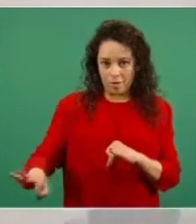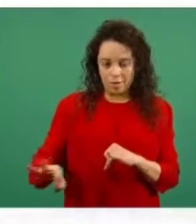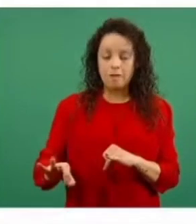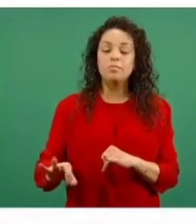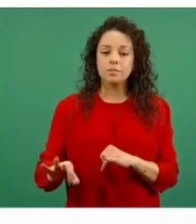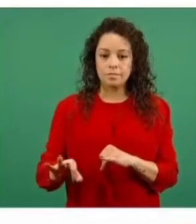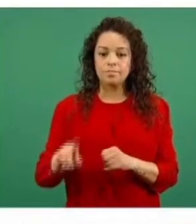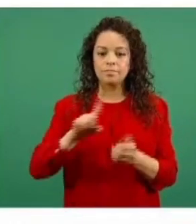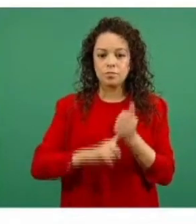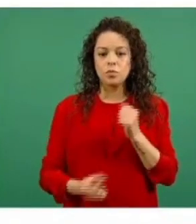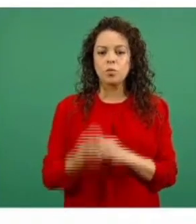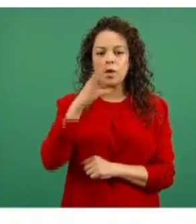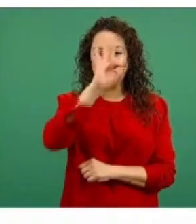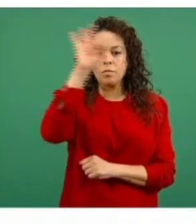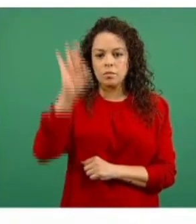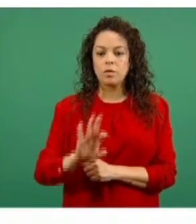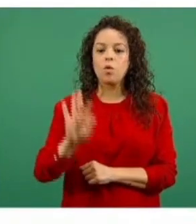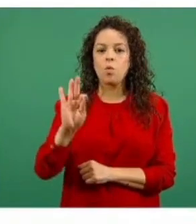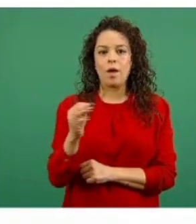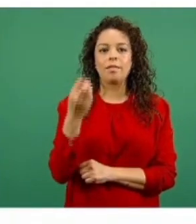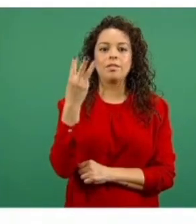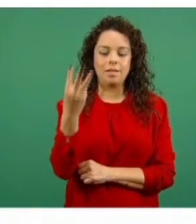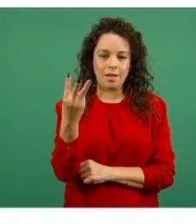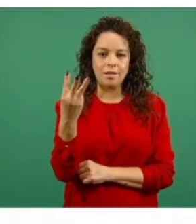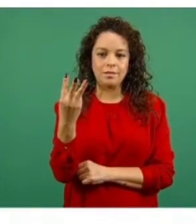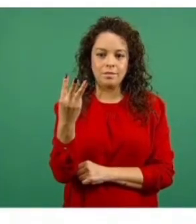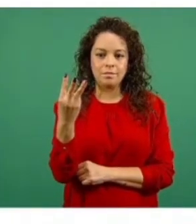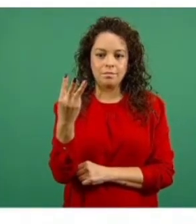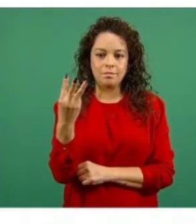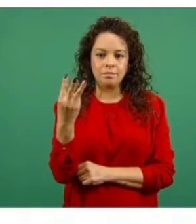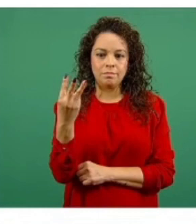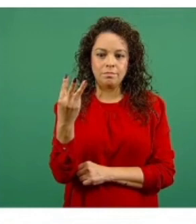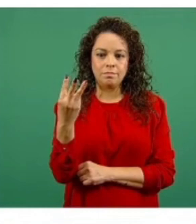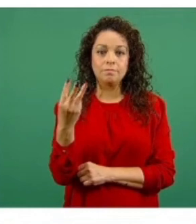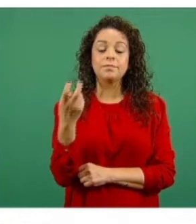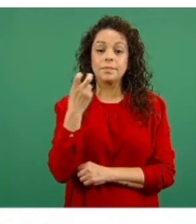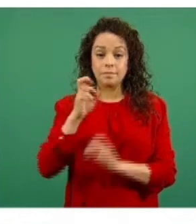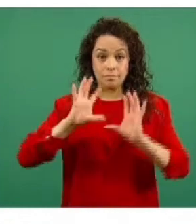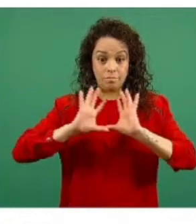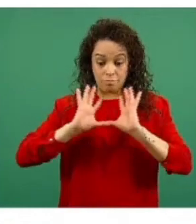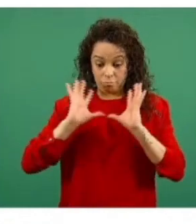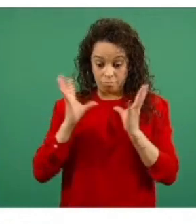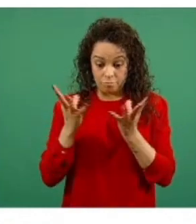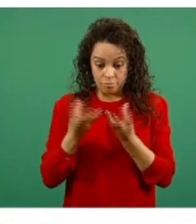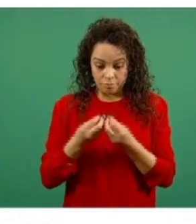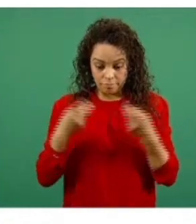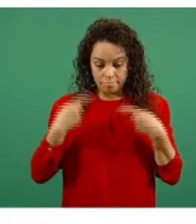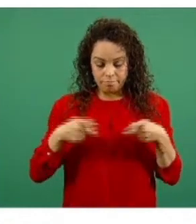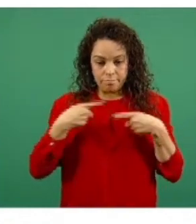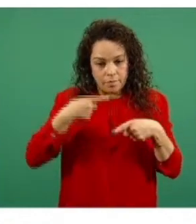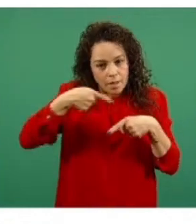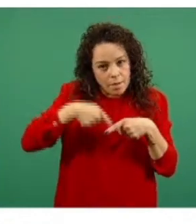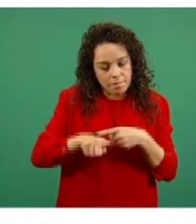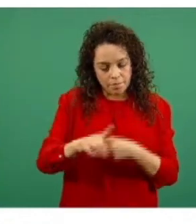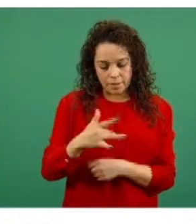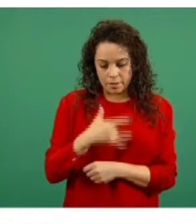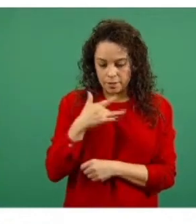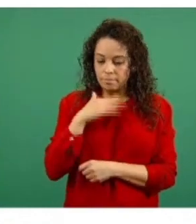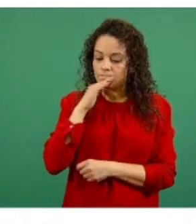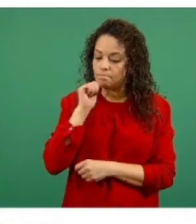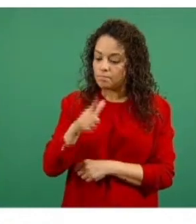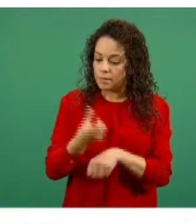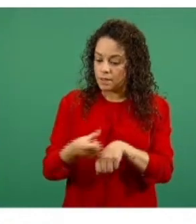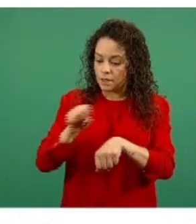de positividad de 43%, y esto lo que quiere decir es que del total de personas que iniciaron síntomas en la